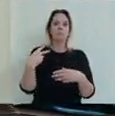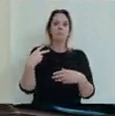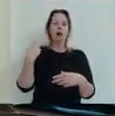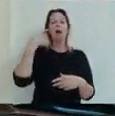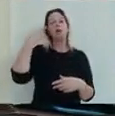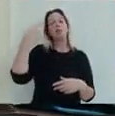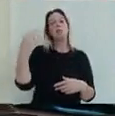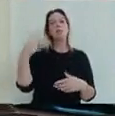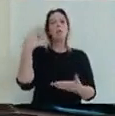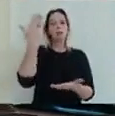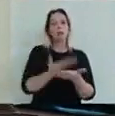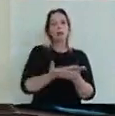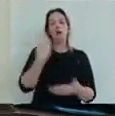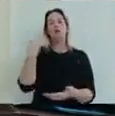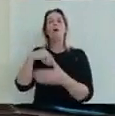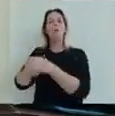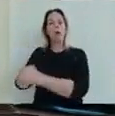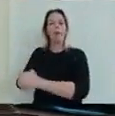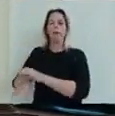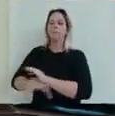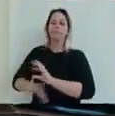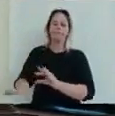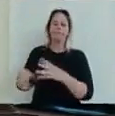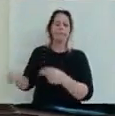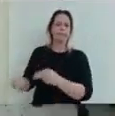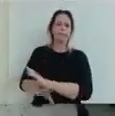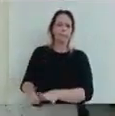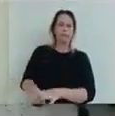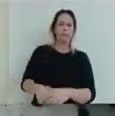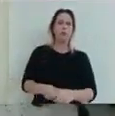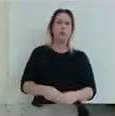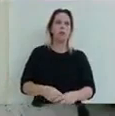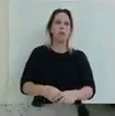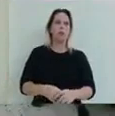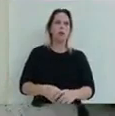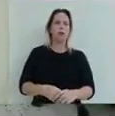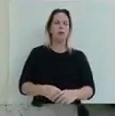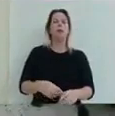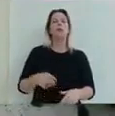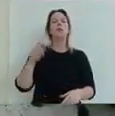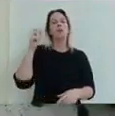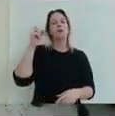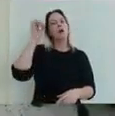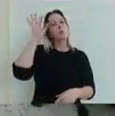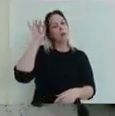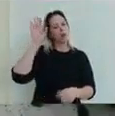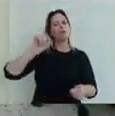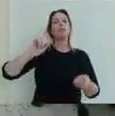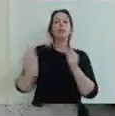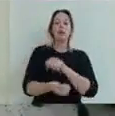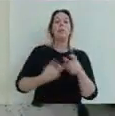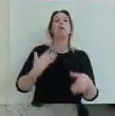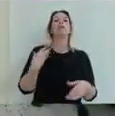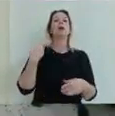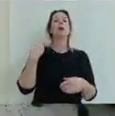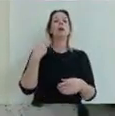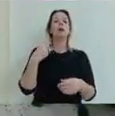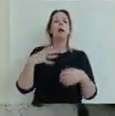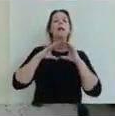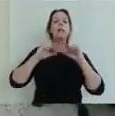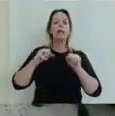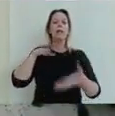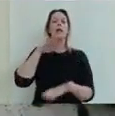consideración de... Sí, perdón, perdón, que permanezca en secretaría para el conocimiento, entonces después se puede archivar. Sí.